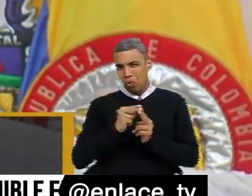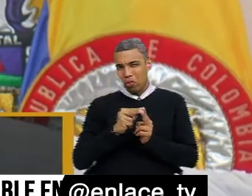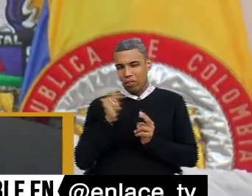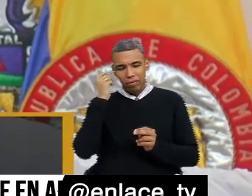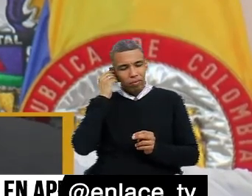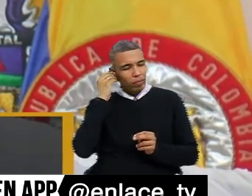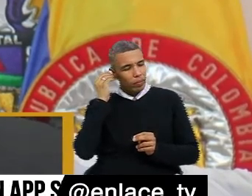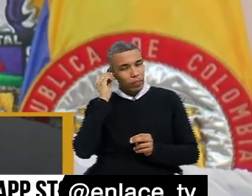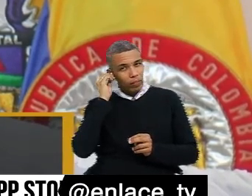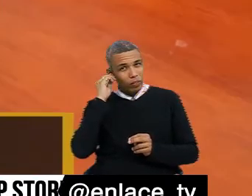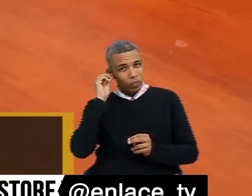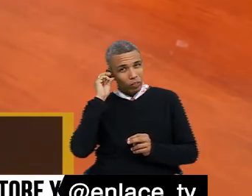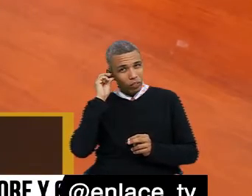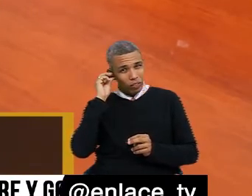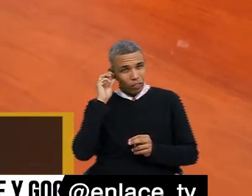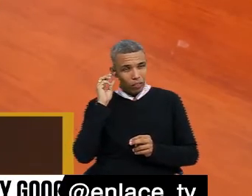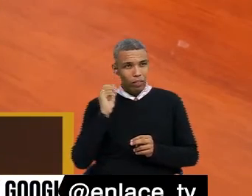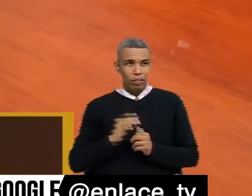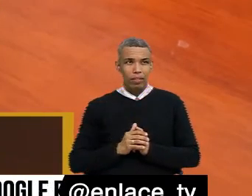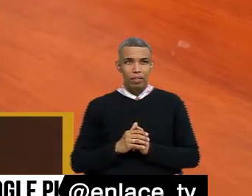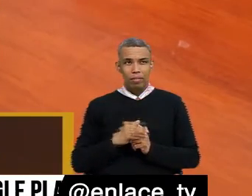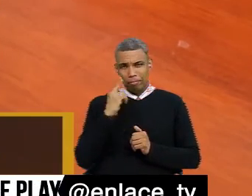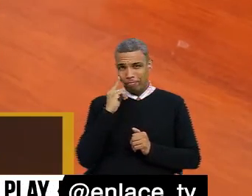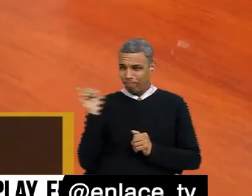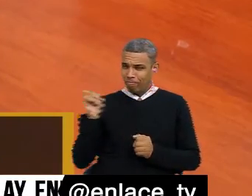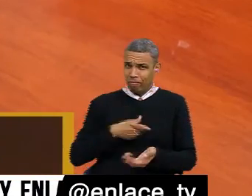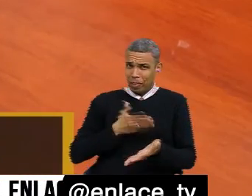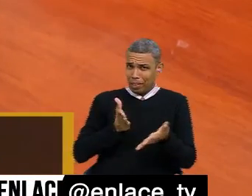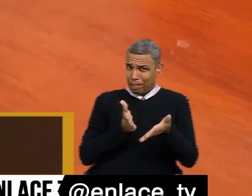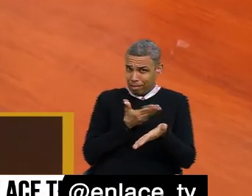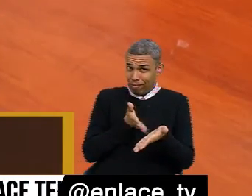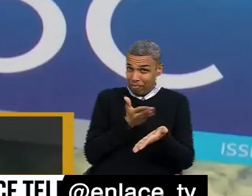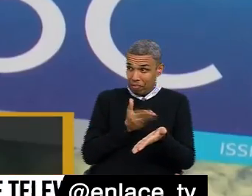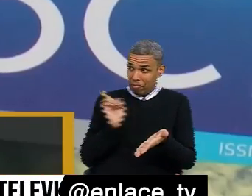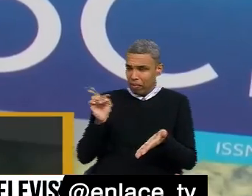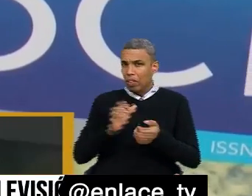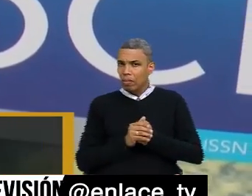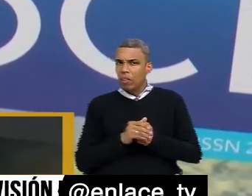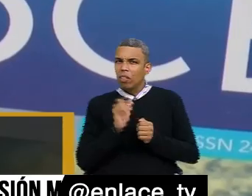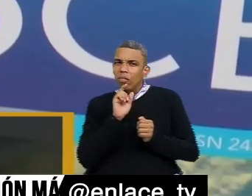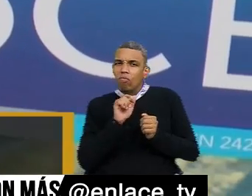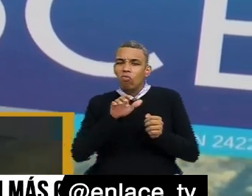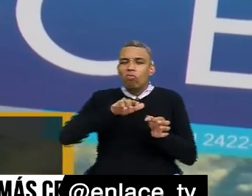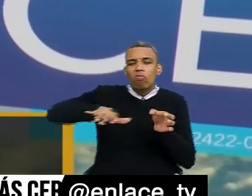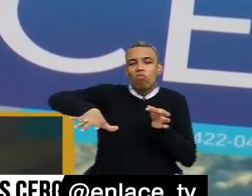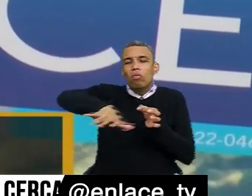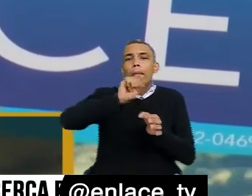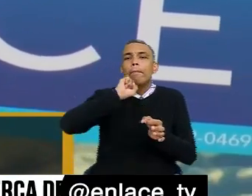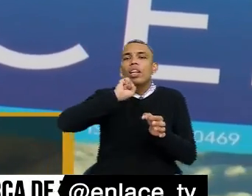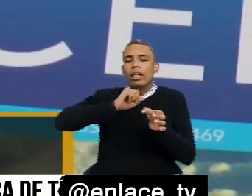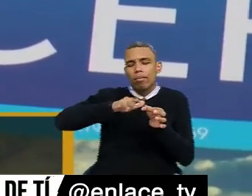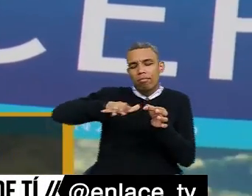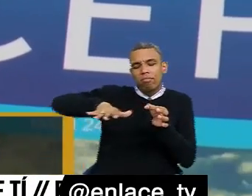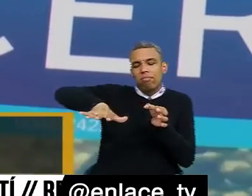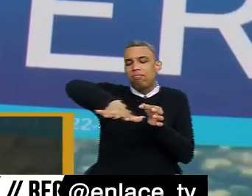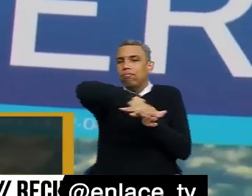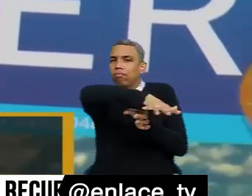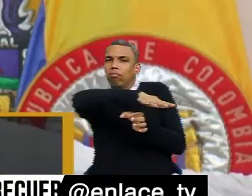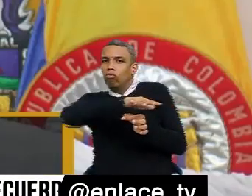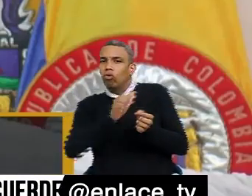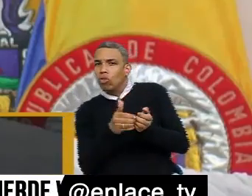de nuestra segunda edición de la revista Conocer, Apuntes sobre Desarrollo y Región, y lo vamos a hacer en el marco de nuestra conmemoración